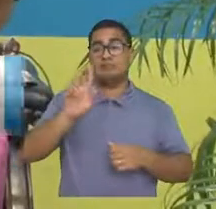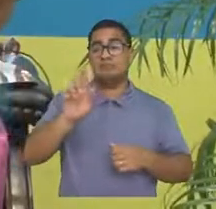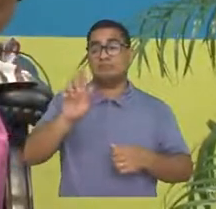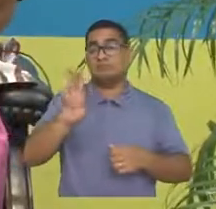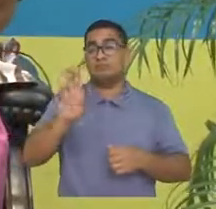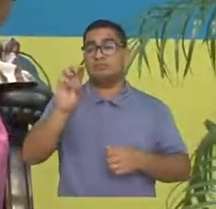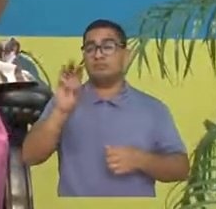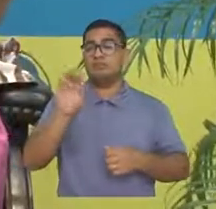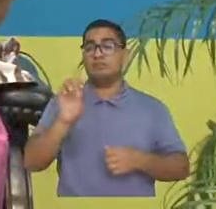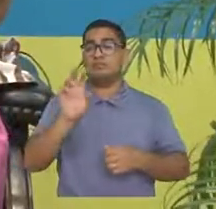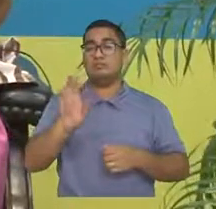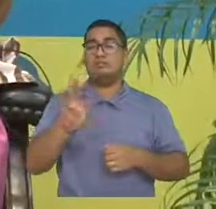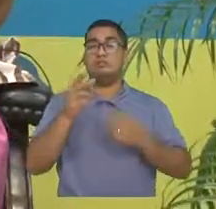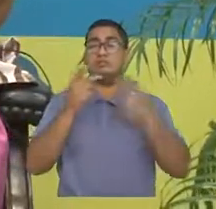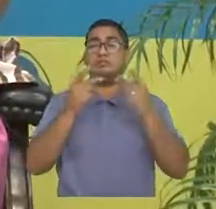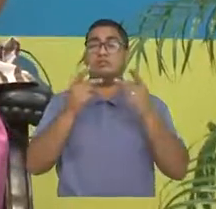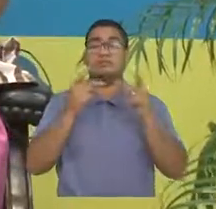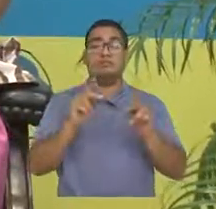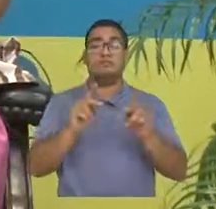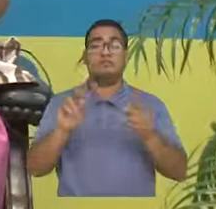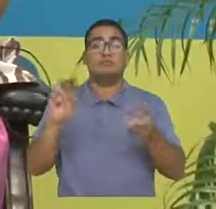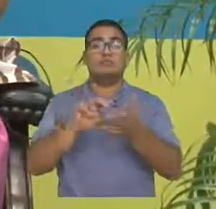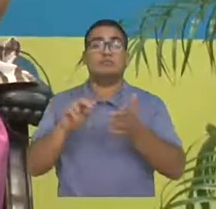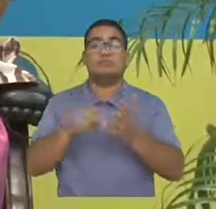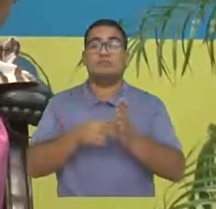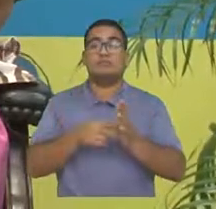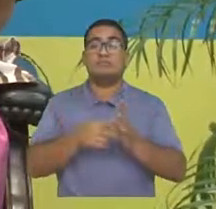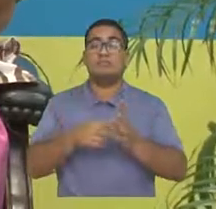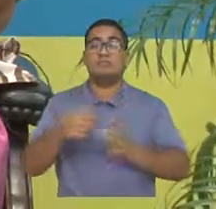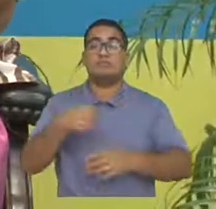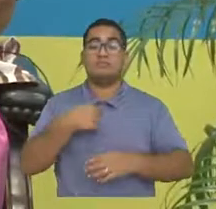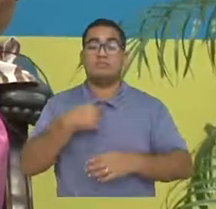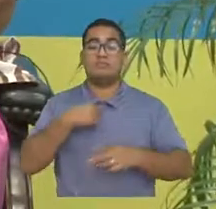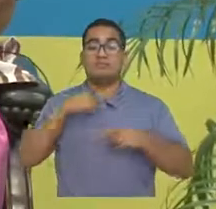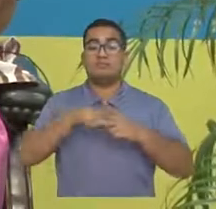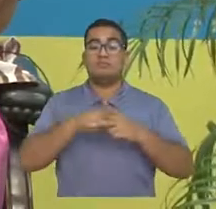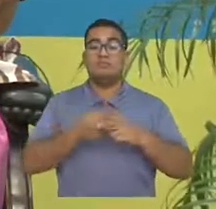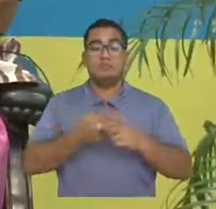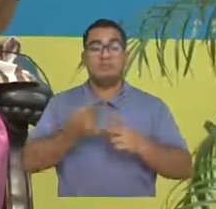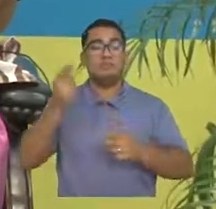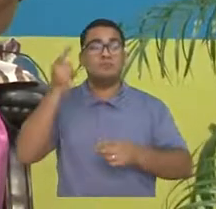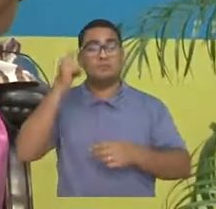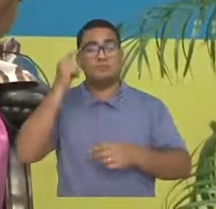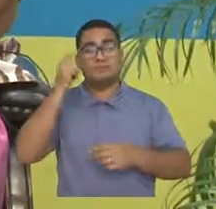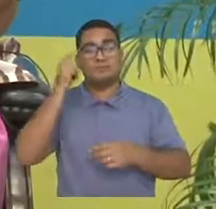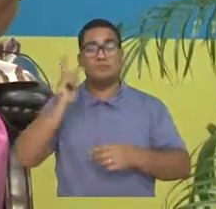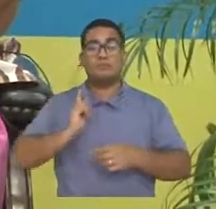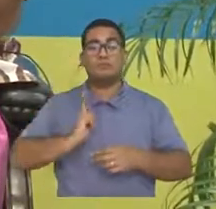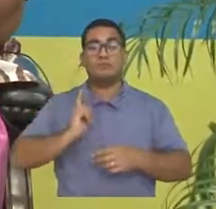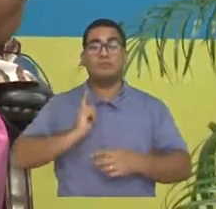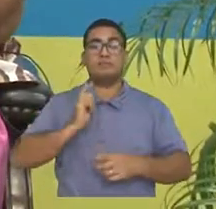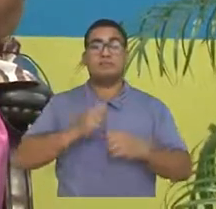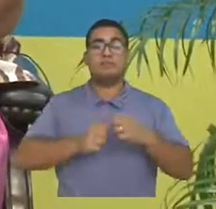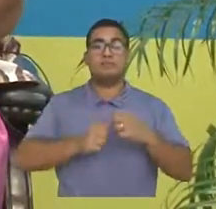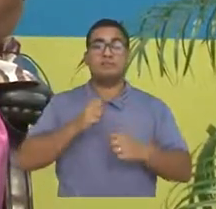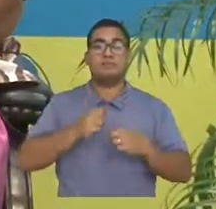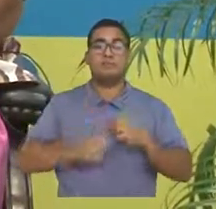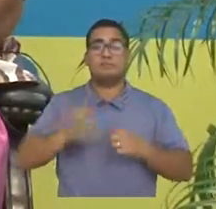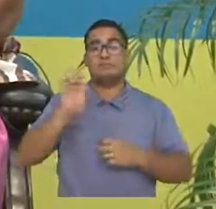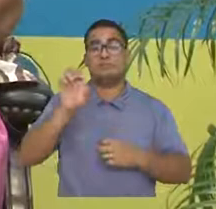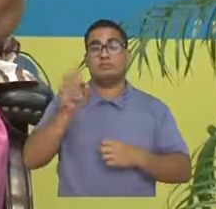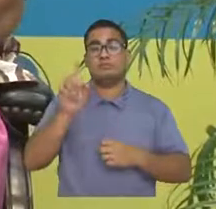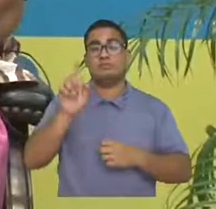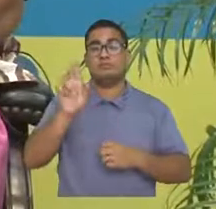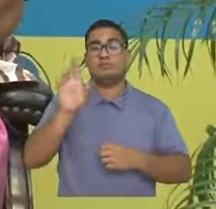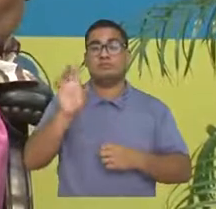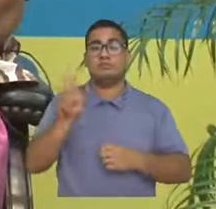hay más que eso. Entonces yo tengo que comenzar a tomar conciencia que tengo un problema de estrés, porque no